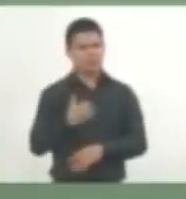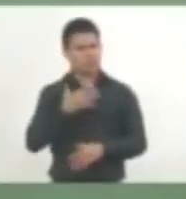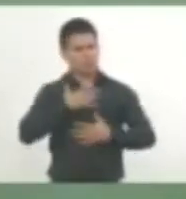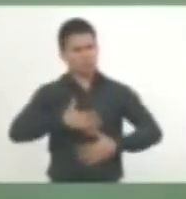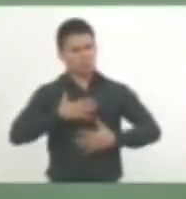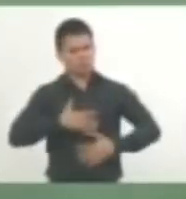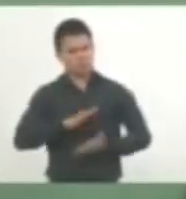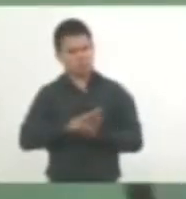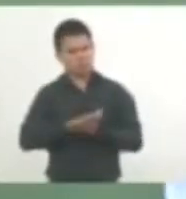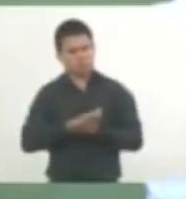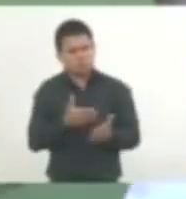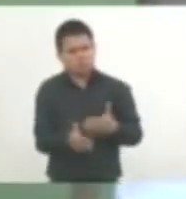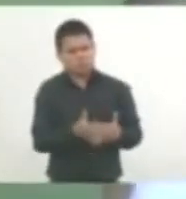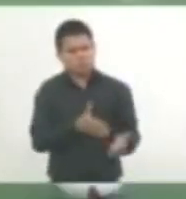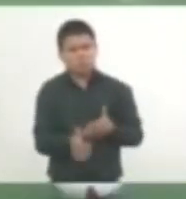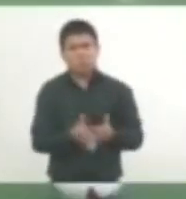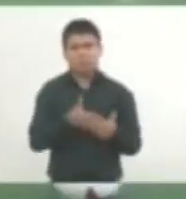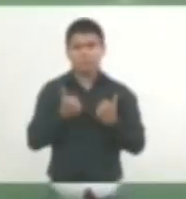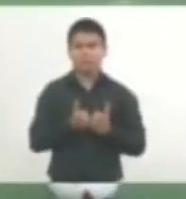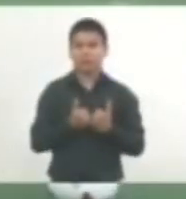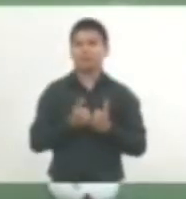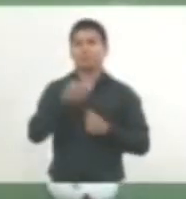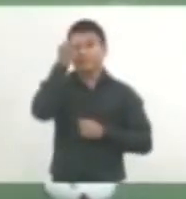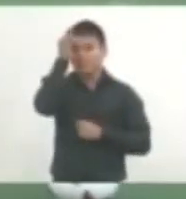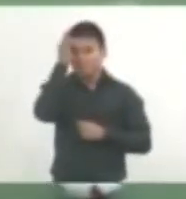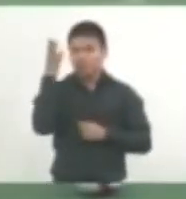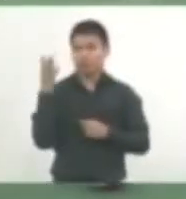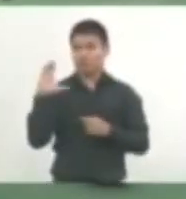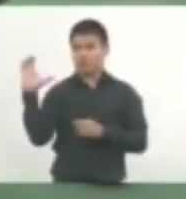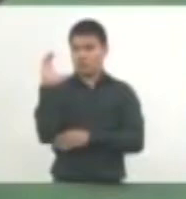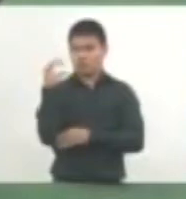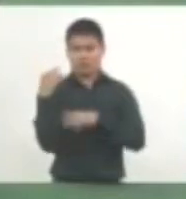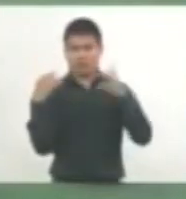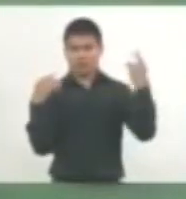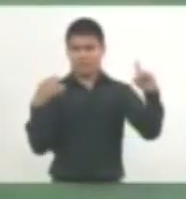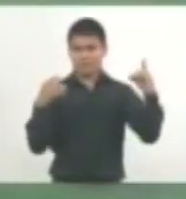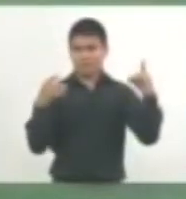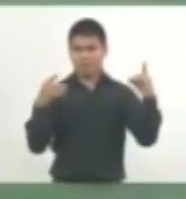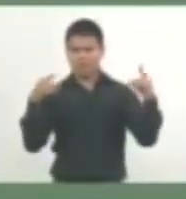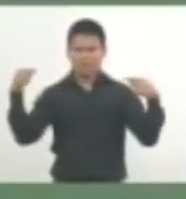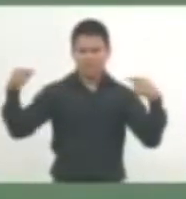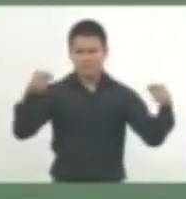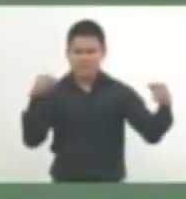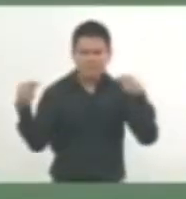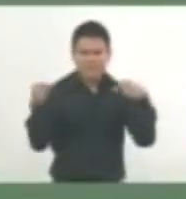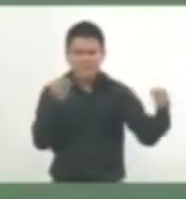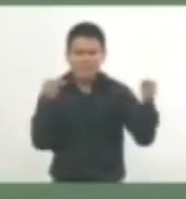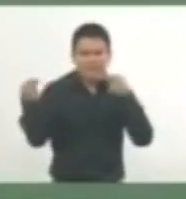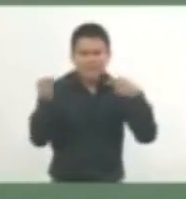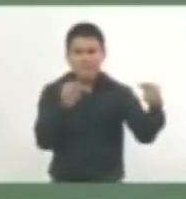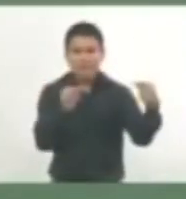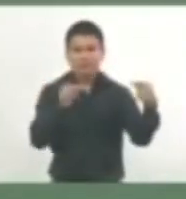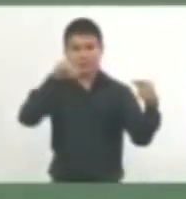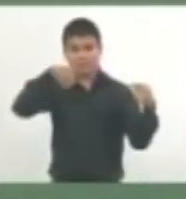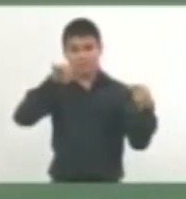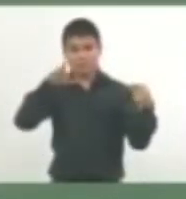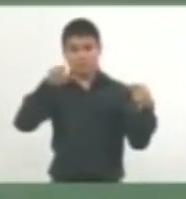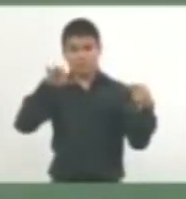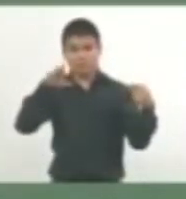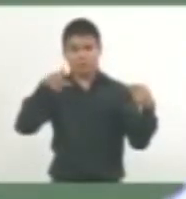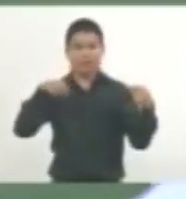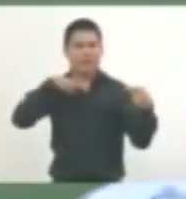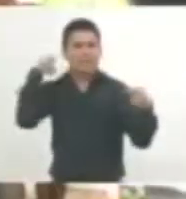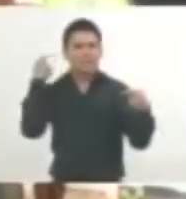tarjeta amarilla este jueves, se pierde el juego ante Ecuador el 28 de este mismo mes, solo piensa en cómo ganarse un puesto en el equipo titular de